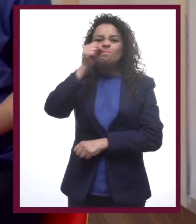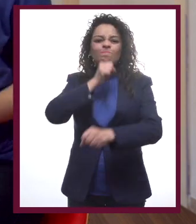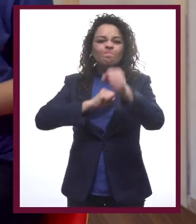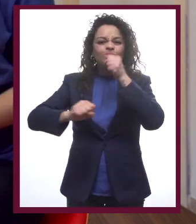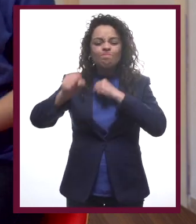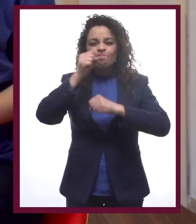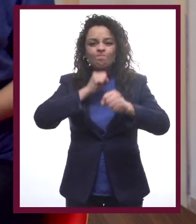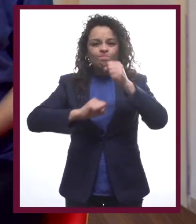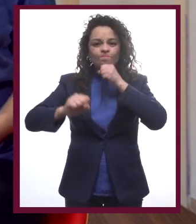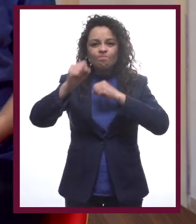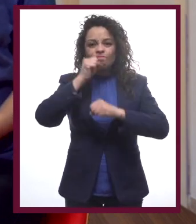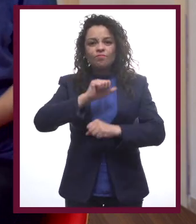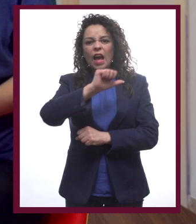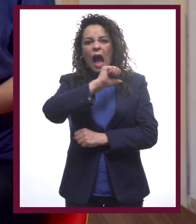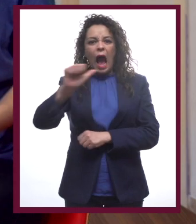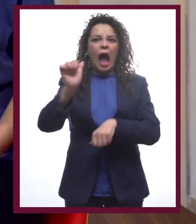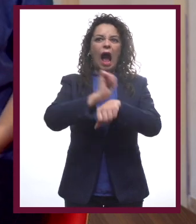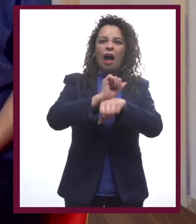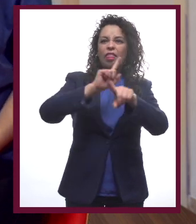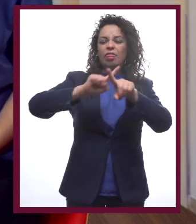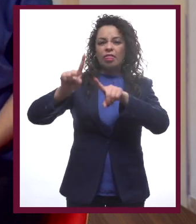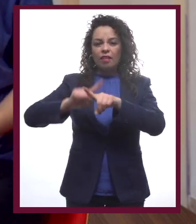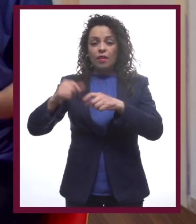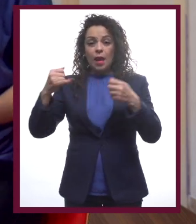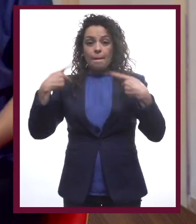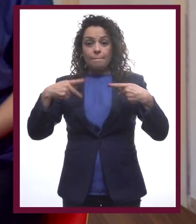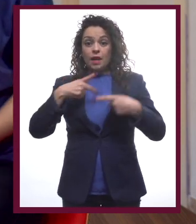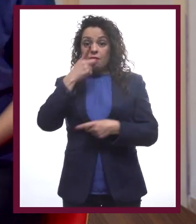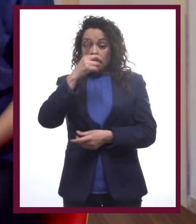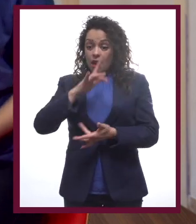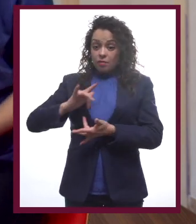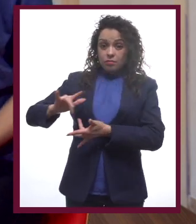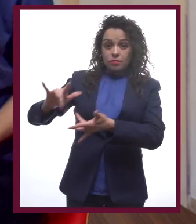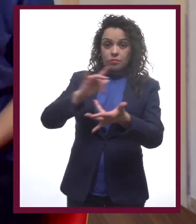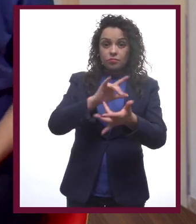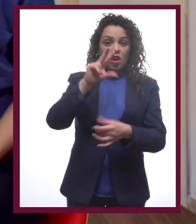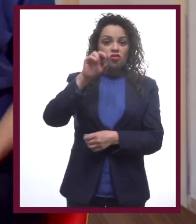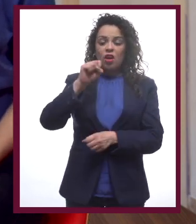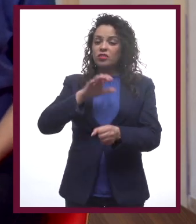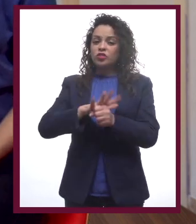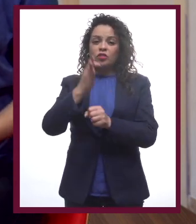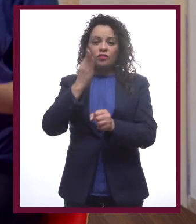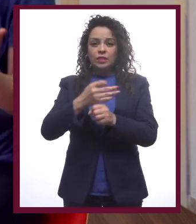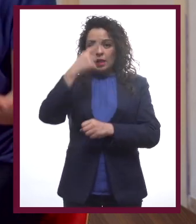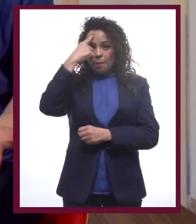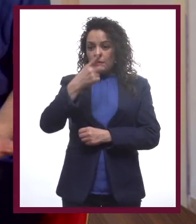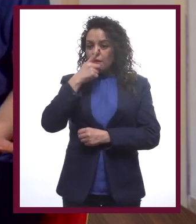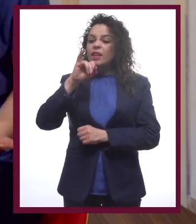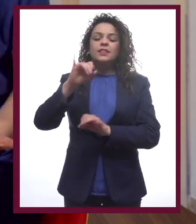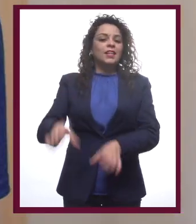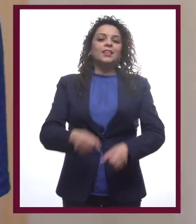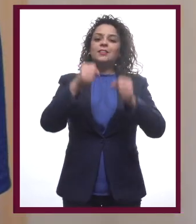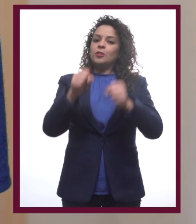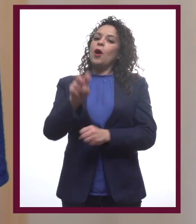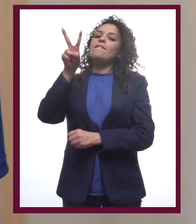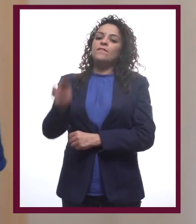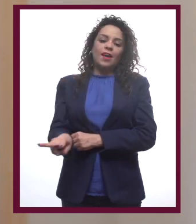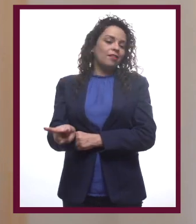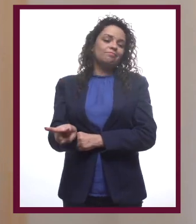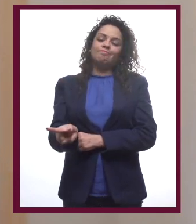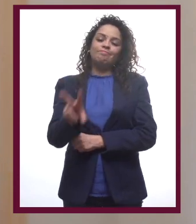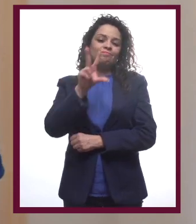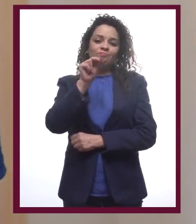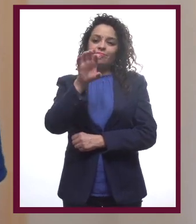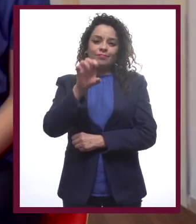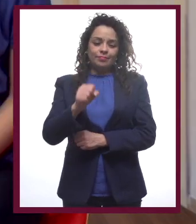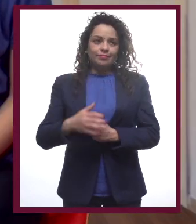un medio que se dedica a los chismes y los espectáculos y lo que la gente asegura en las redes sociales no son suficientes para dar algo por